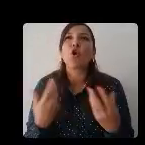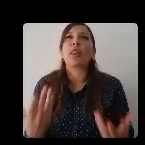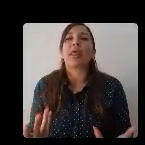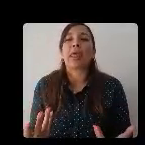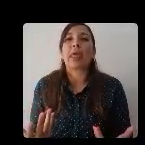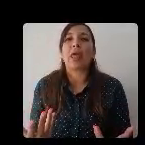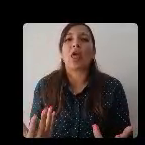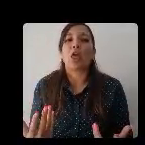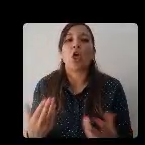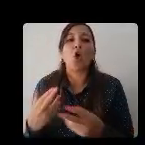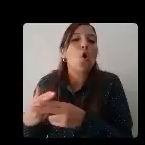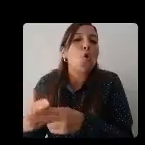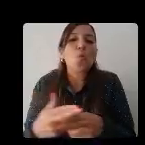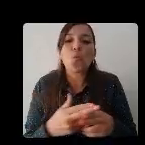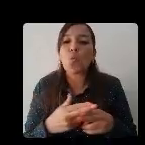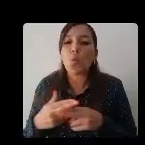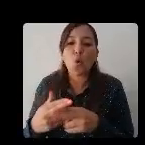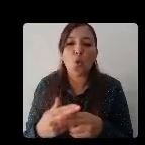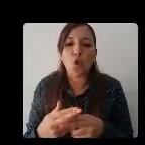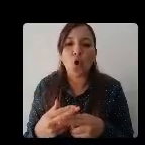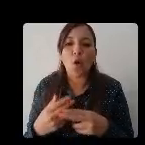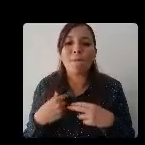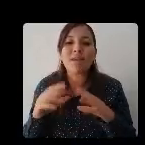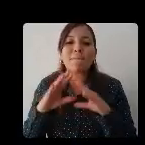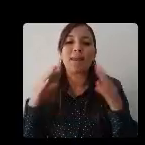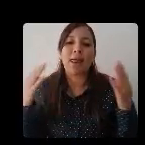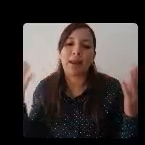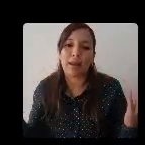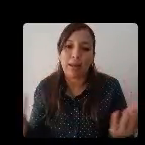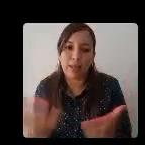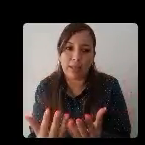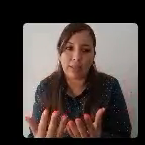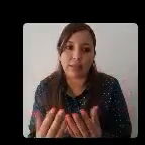lo que estamos haciendo. El compromiso que tenemos es seguir conservando